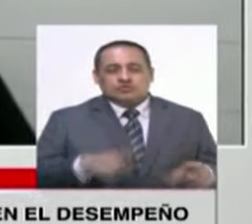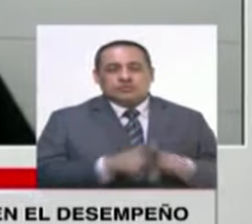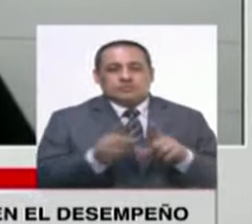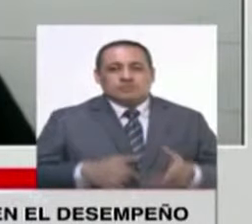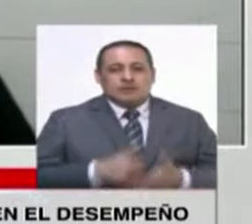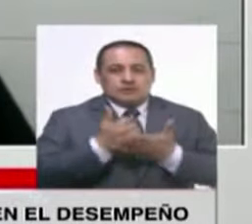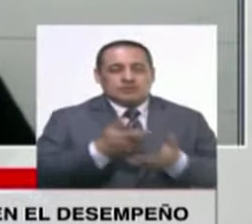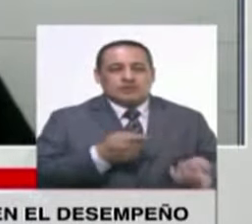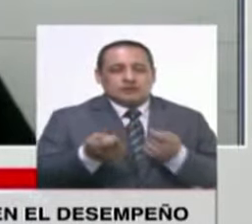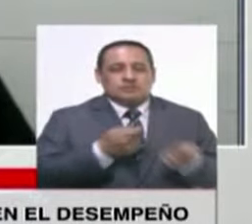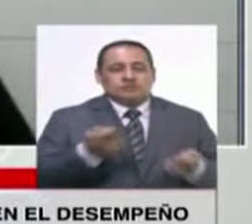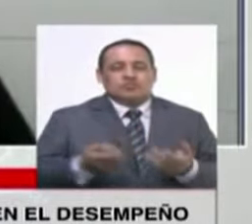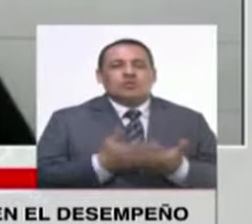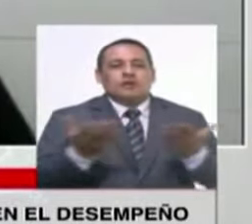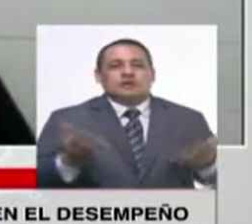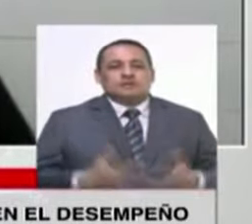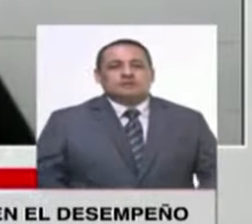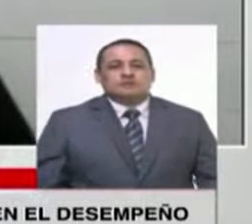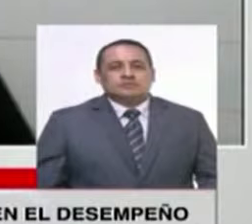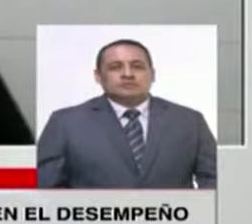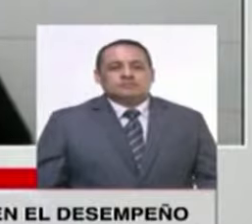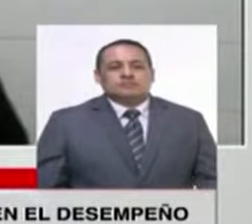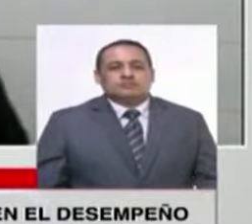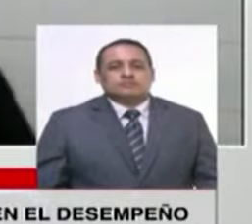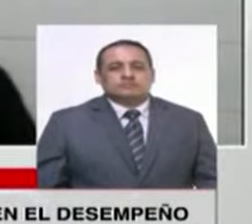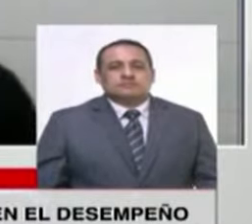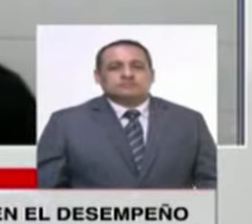ayudar la gestión? ¿Cuál fue?